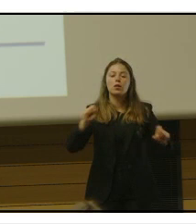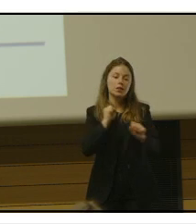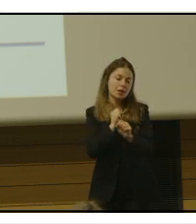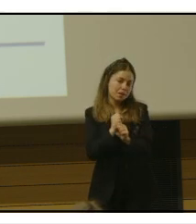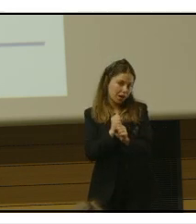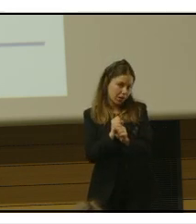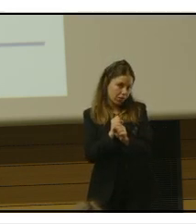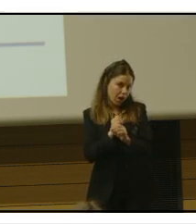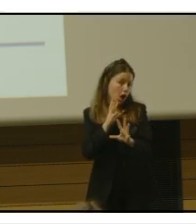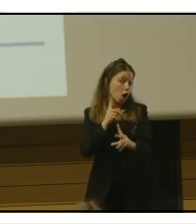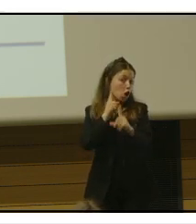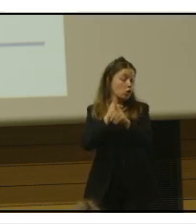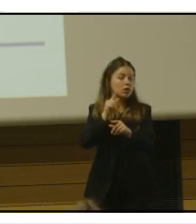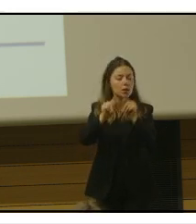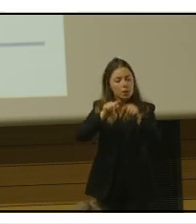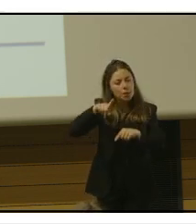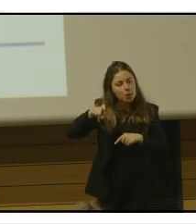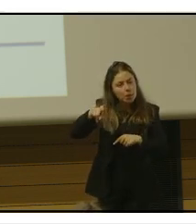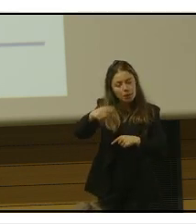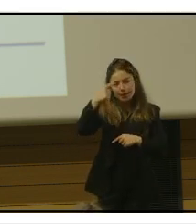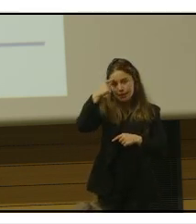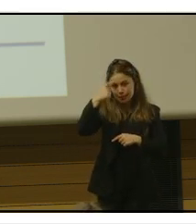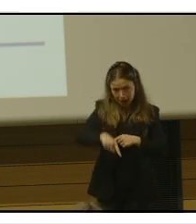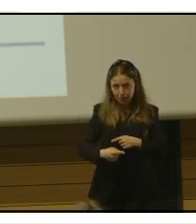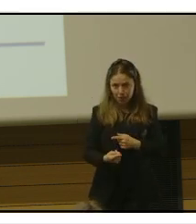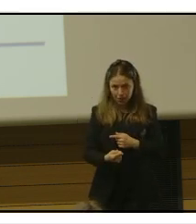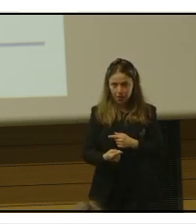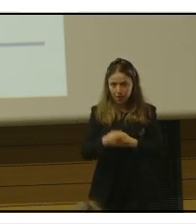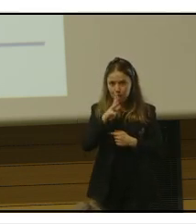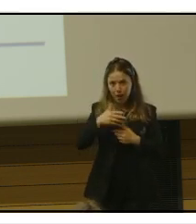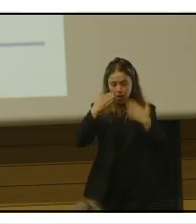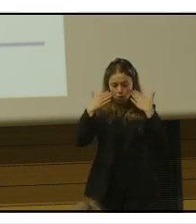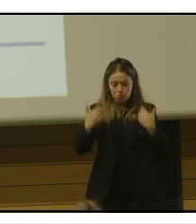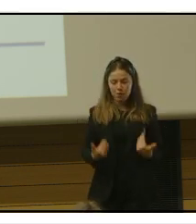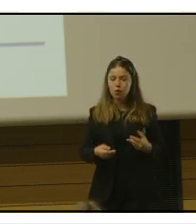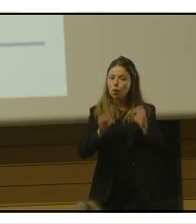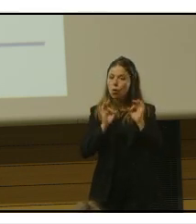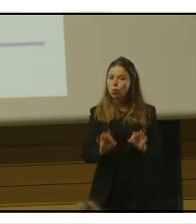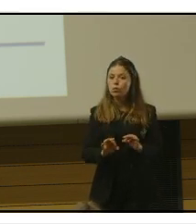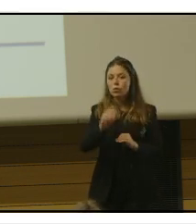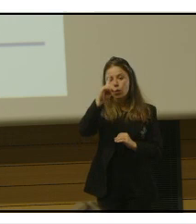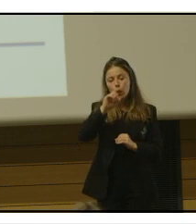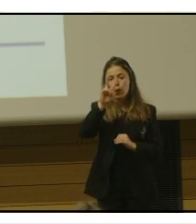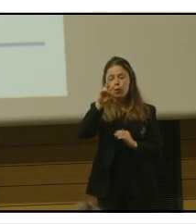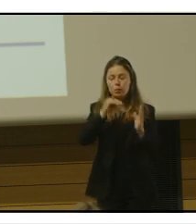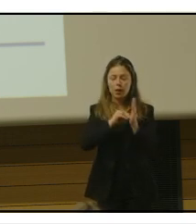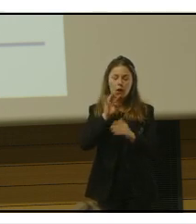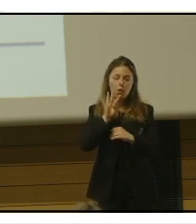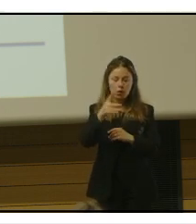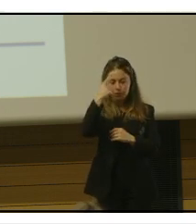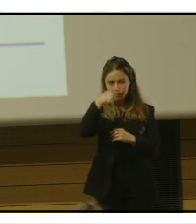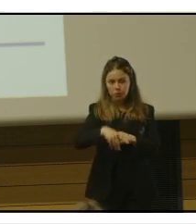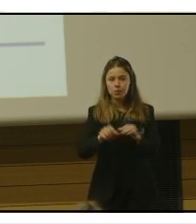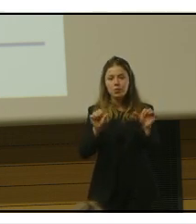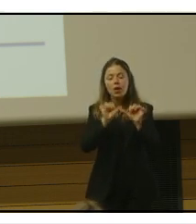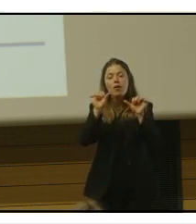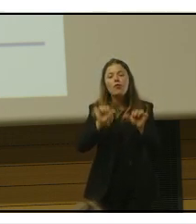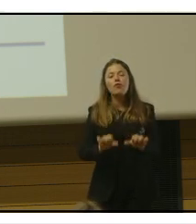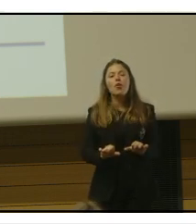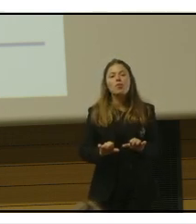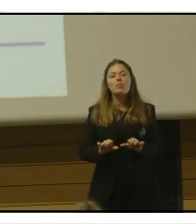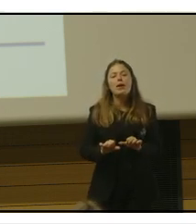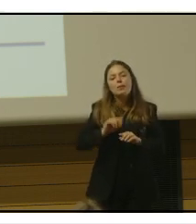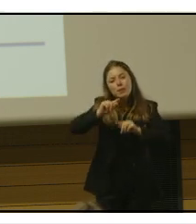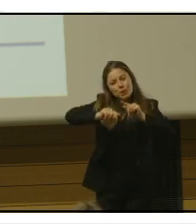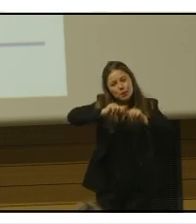trabajadora frente a un carcinógeno que se sabe que es carcinógeno para humanos desde el año 2004. El mecanismo carcinogénico de